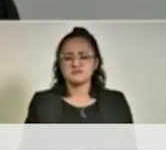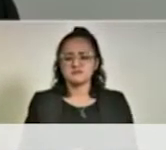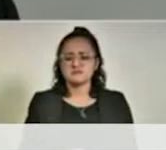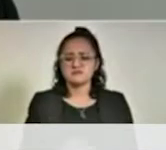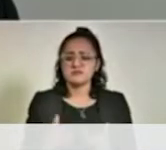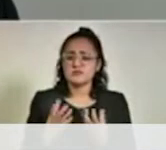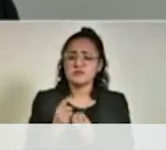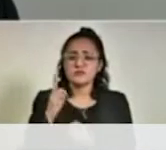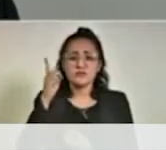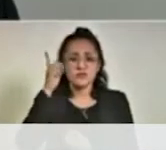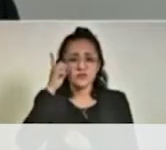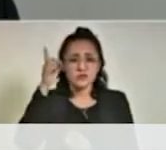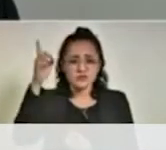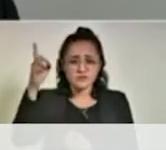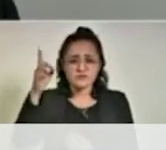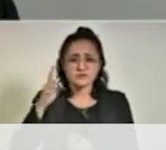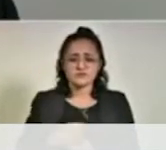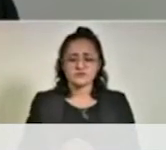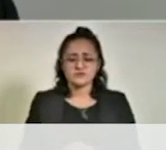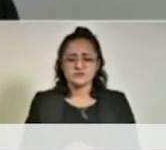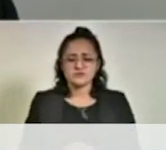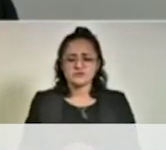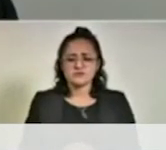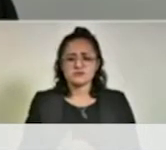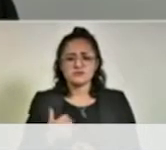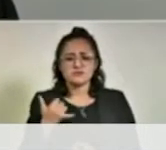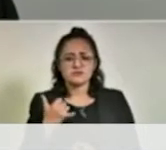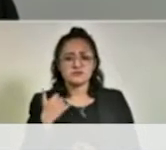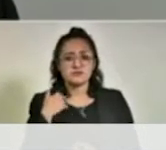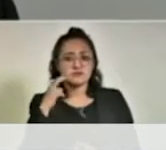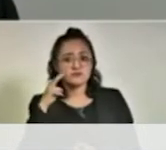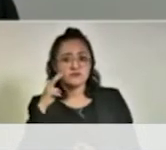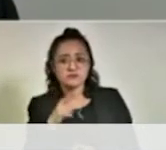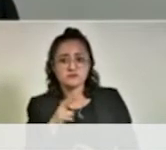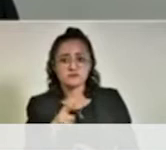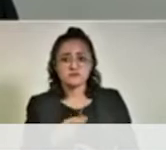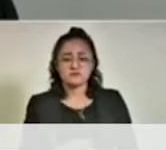al lado de Dios. Y los veo